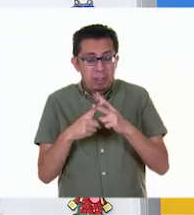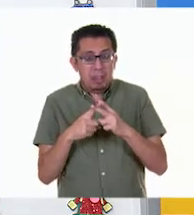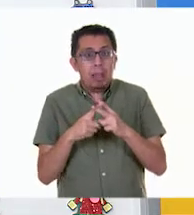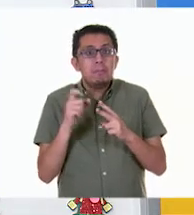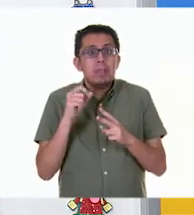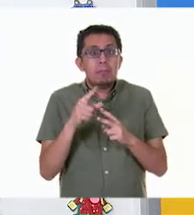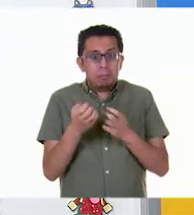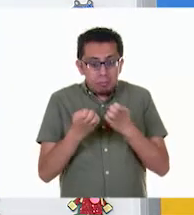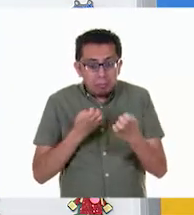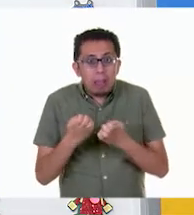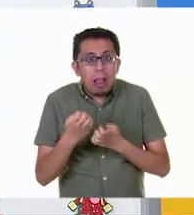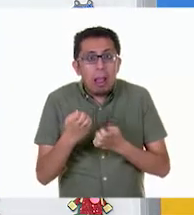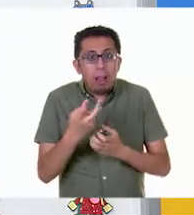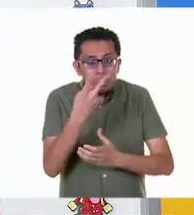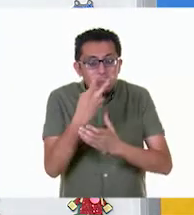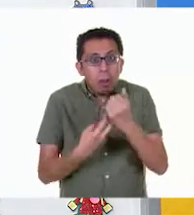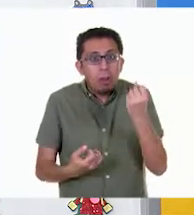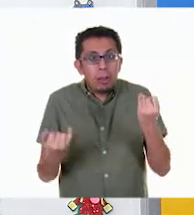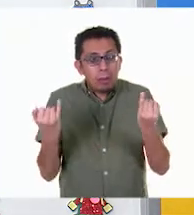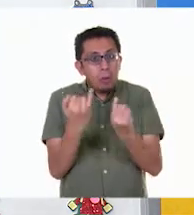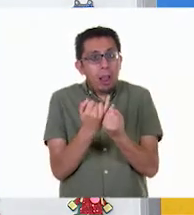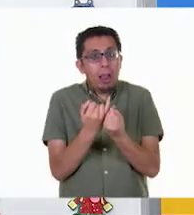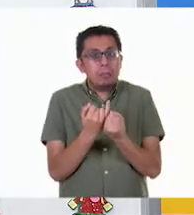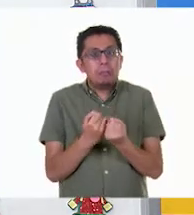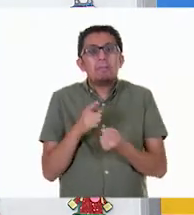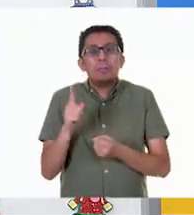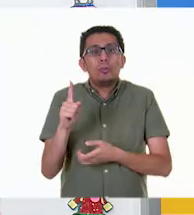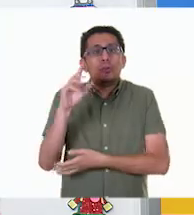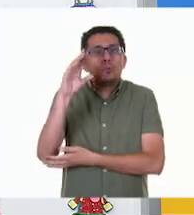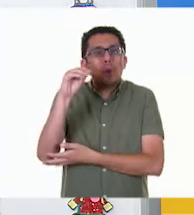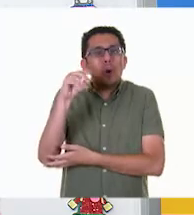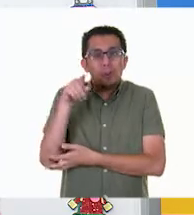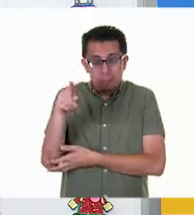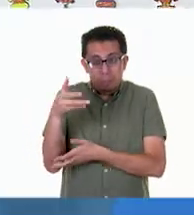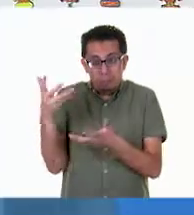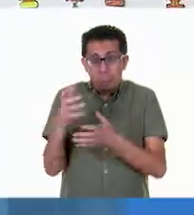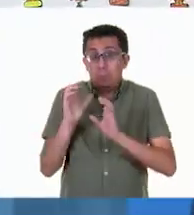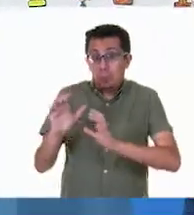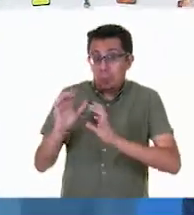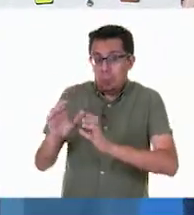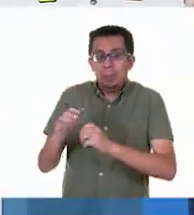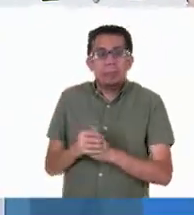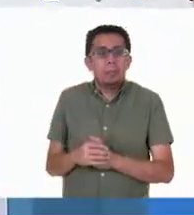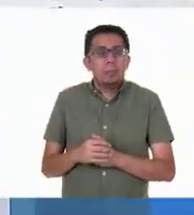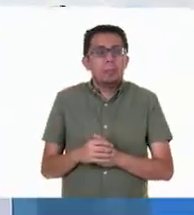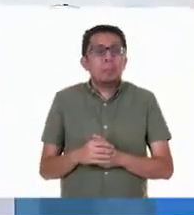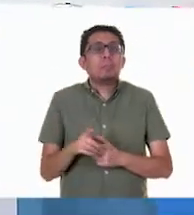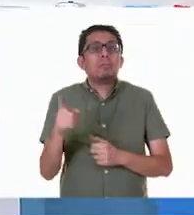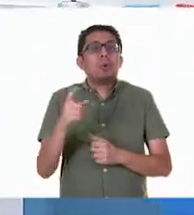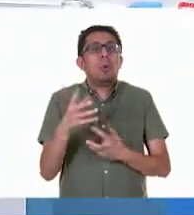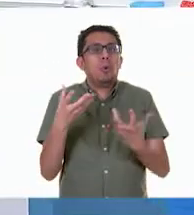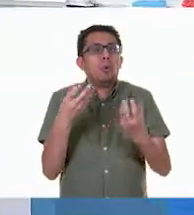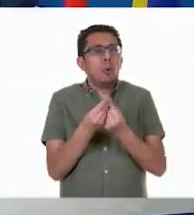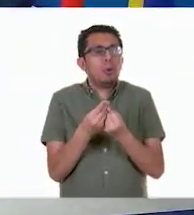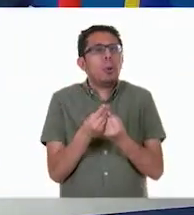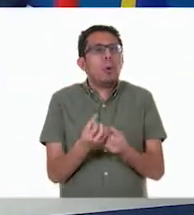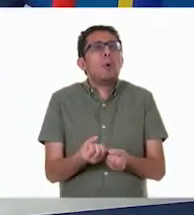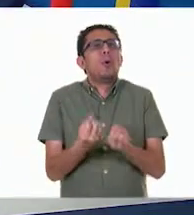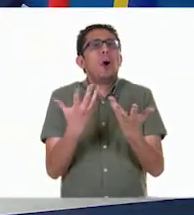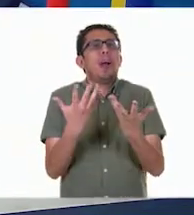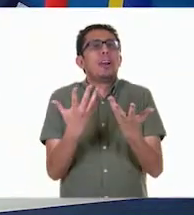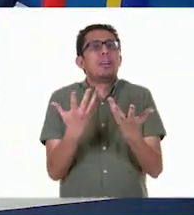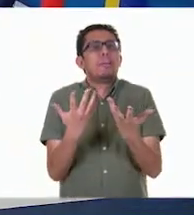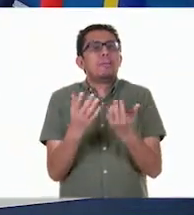tiempo? Ahora te toca a ti, Tom. Con cuidado, por favor. Muy bien. Cuenten todos conmigo, compañeros